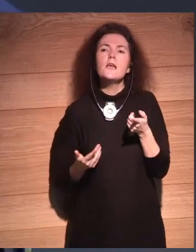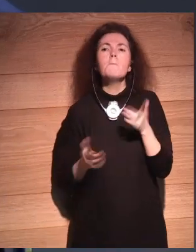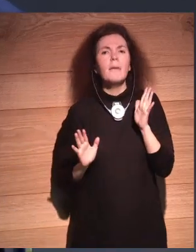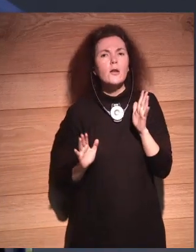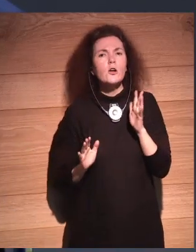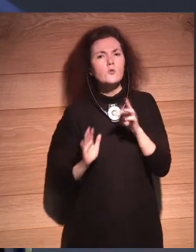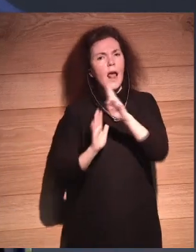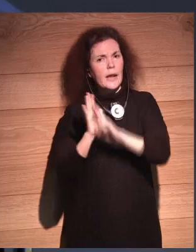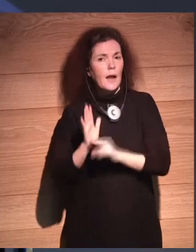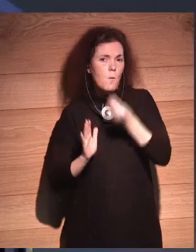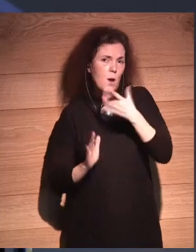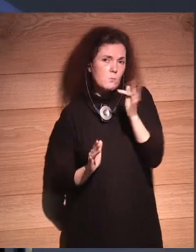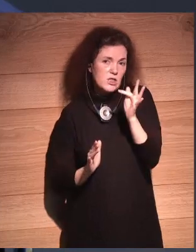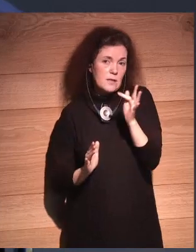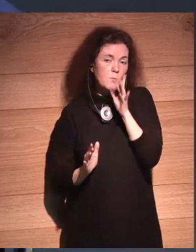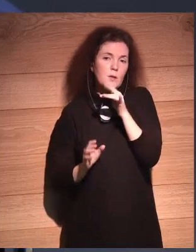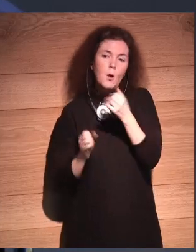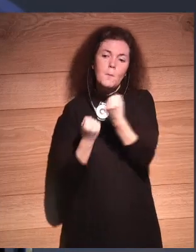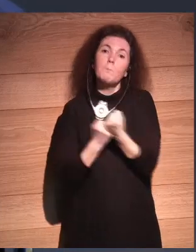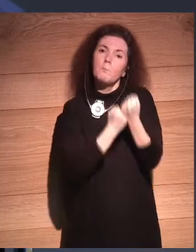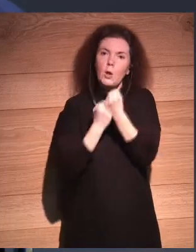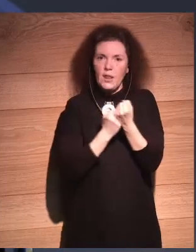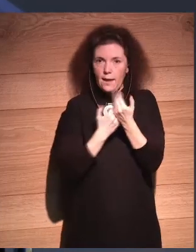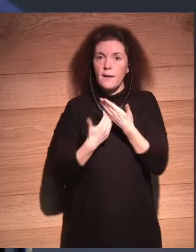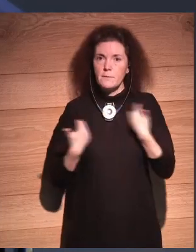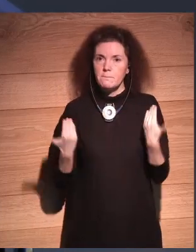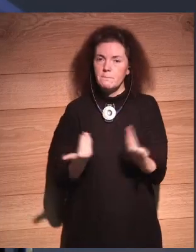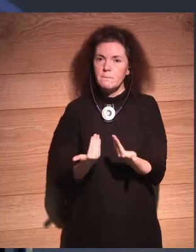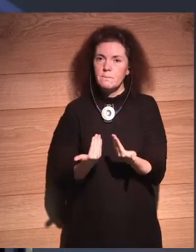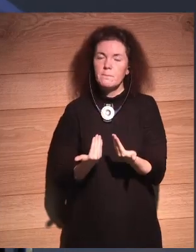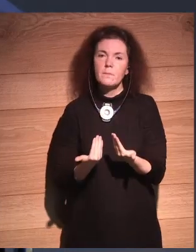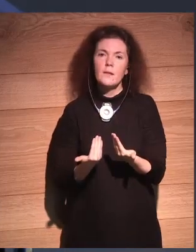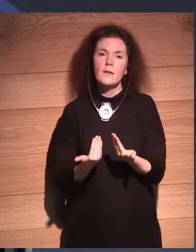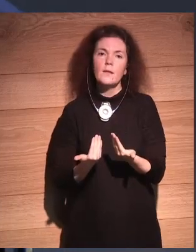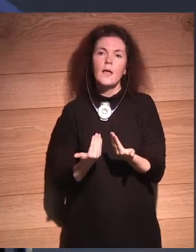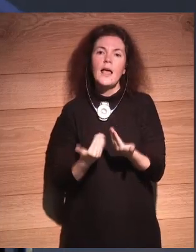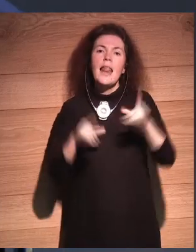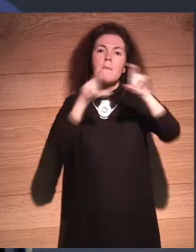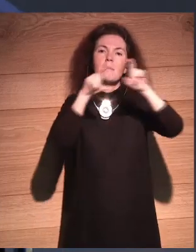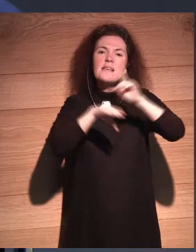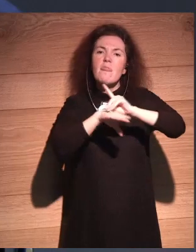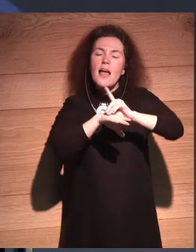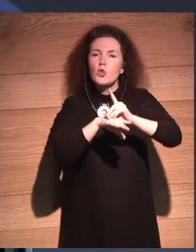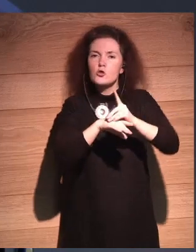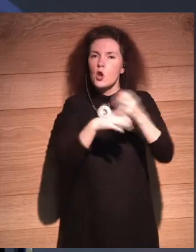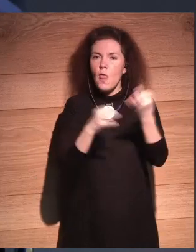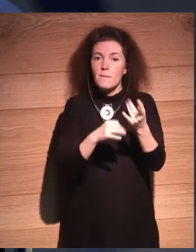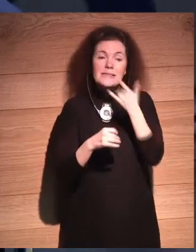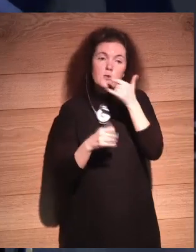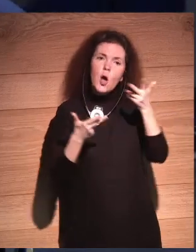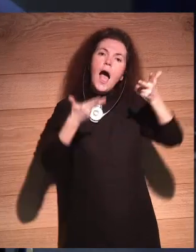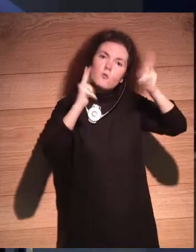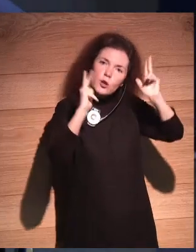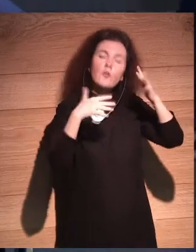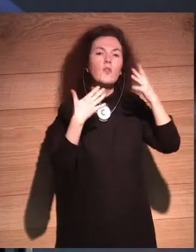Pero es una buena regla, porque nos protege. Y no deben de tener esos datos las empresas si no damos la autorización expresa.